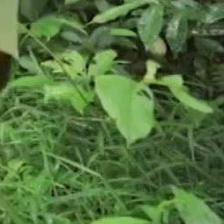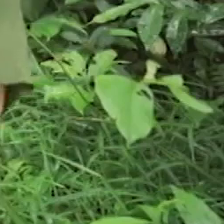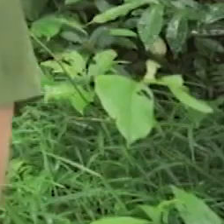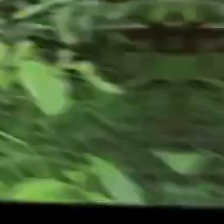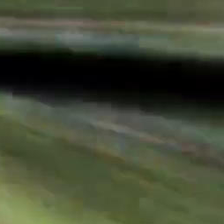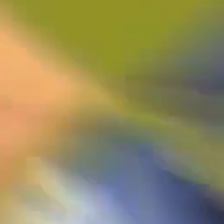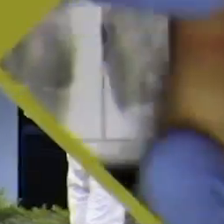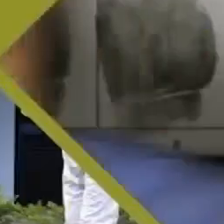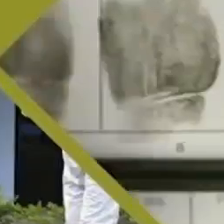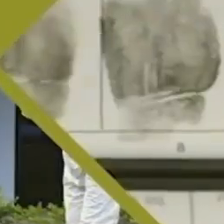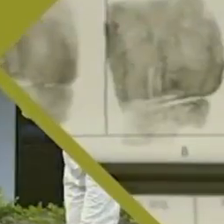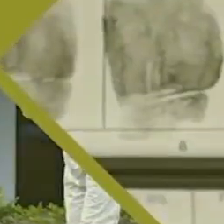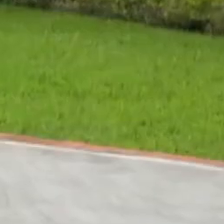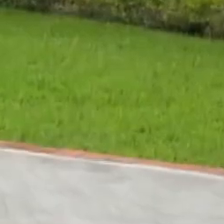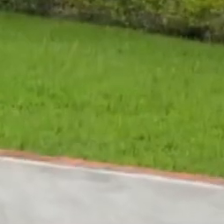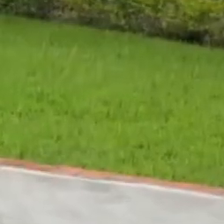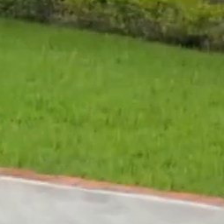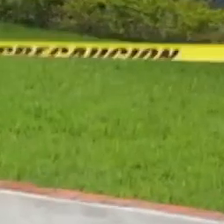Matrícula abierta.